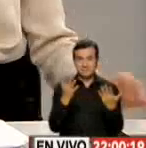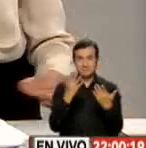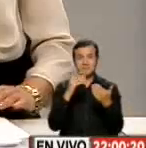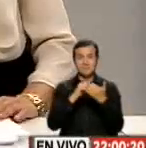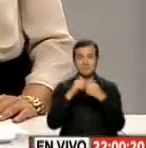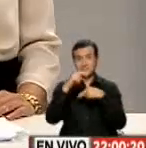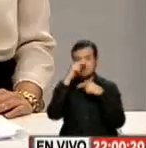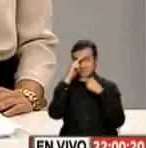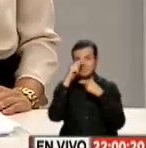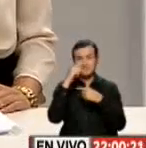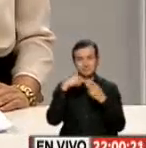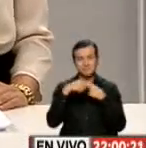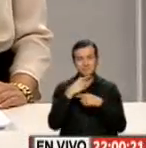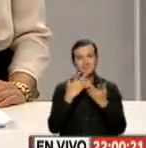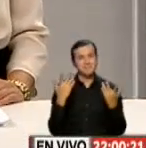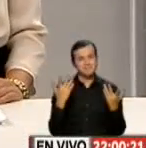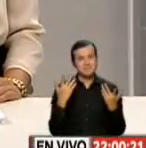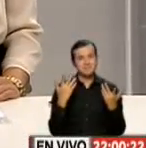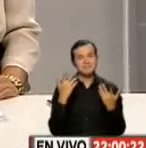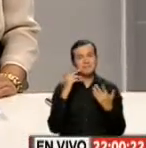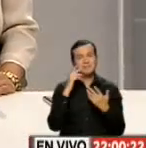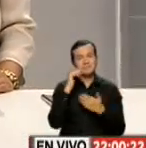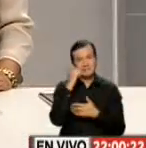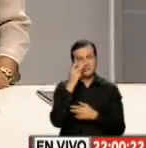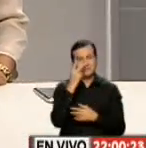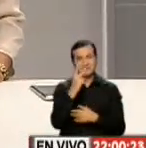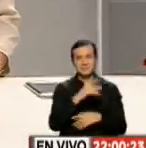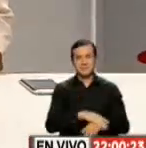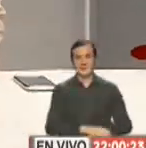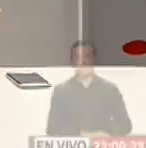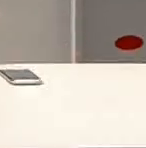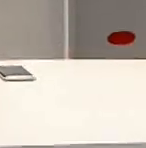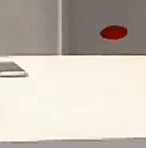los deportes en Fanático. Conmigo será hasta el día de mañana.